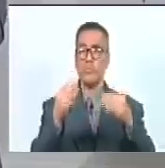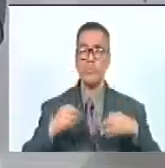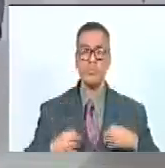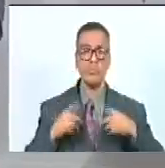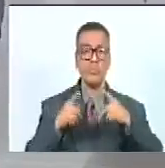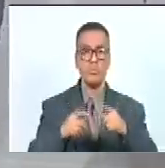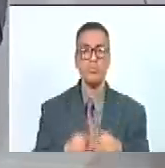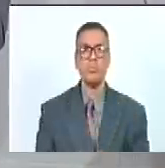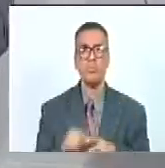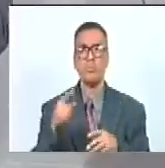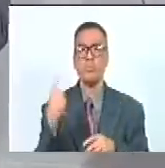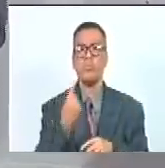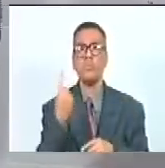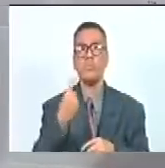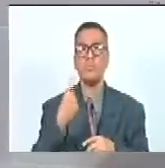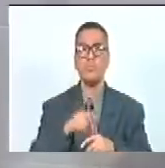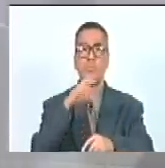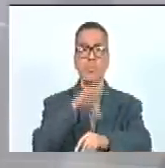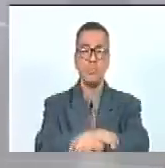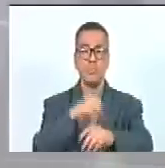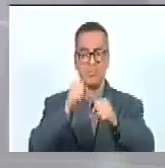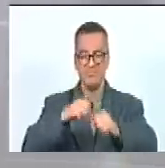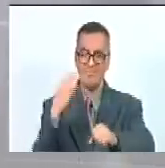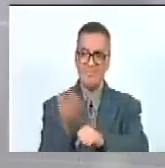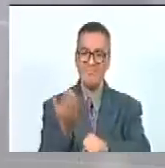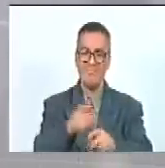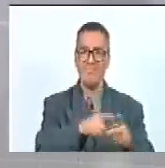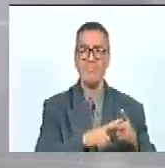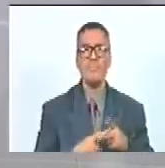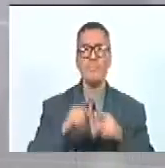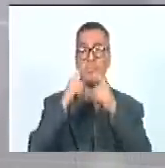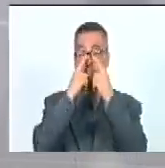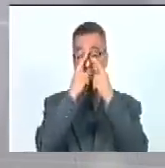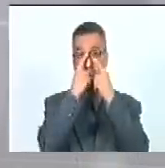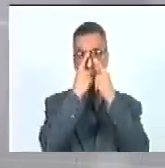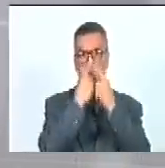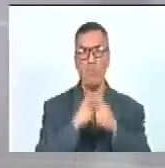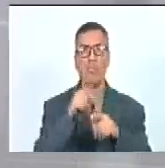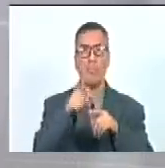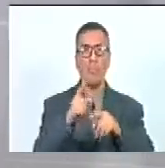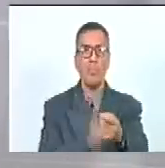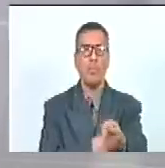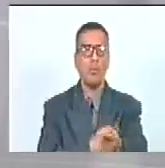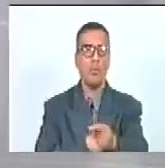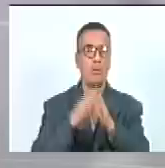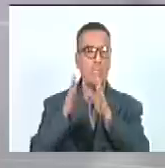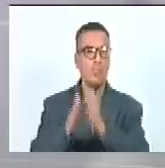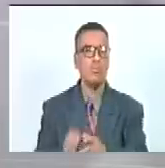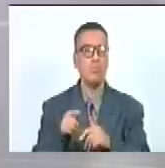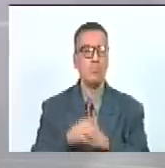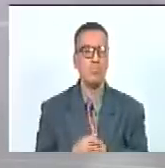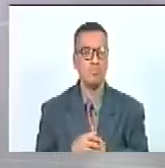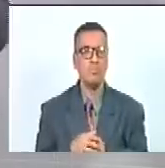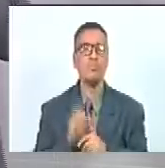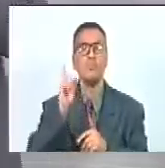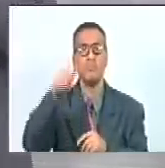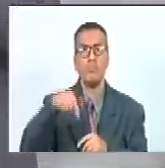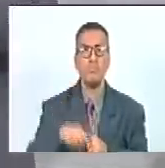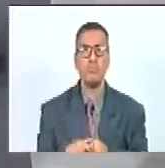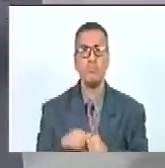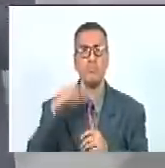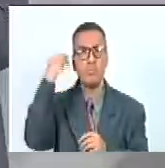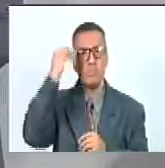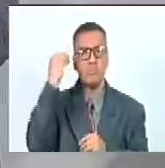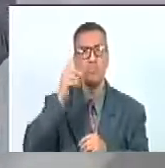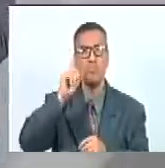ocasiones, no solamente fue preso y torturado, sino que un hermano de él, también